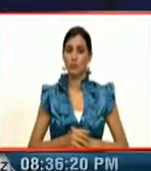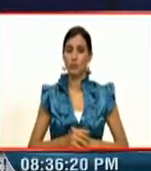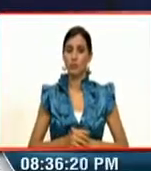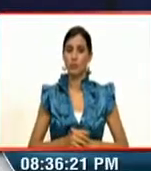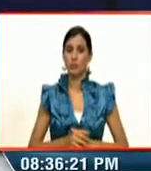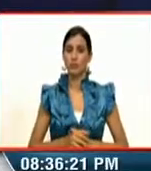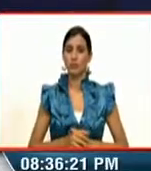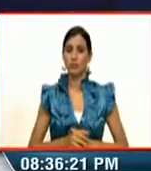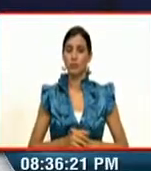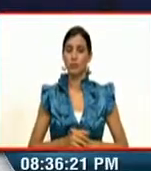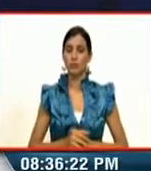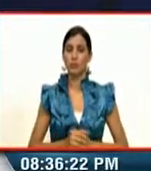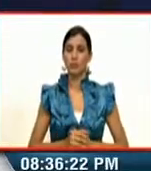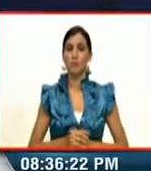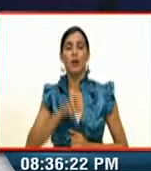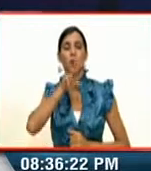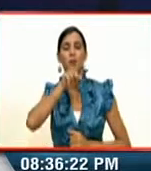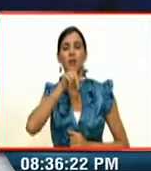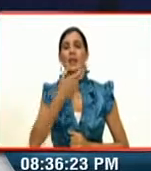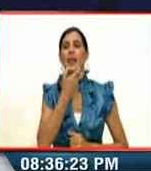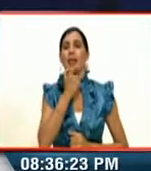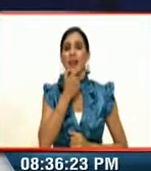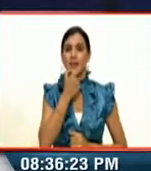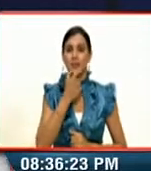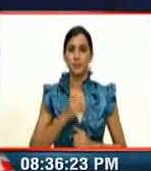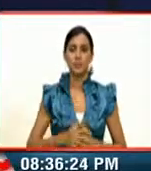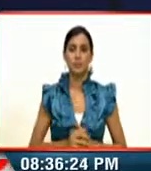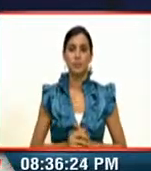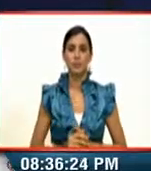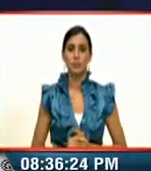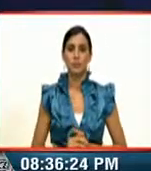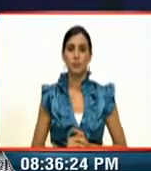between two continents and for providing